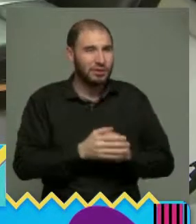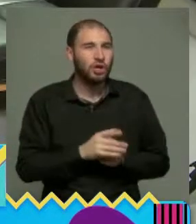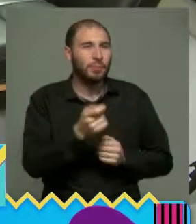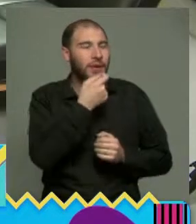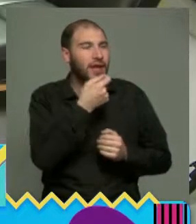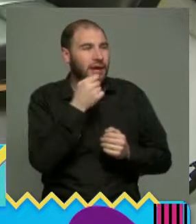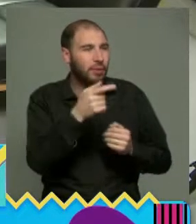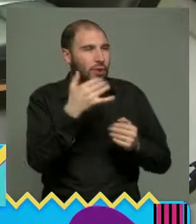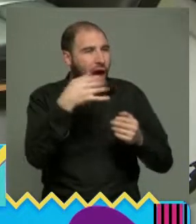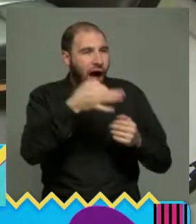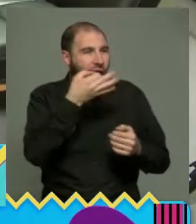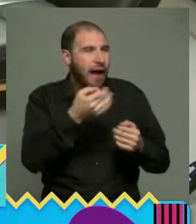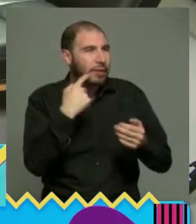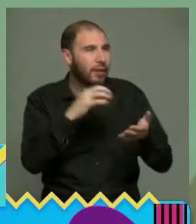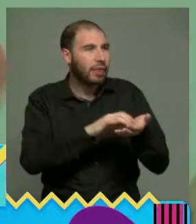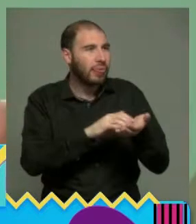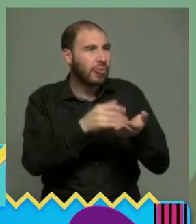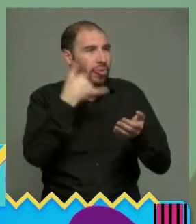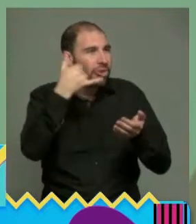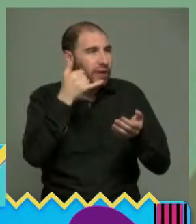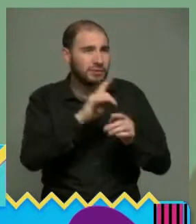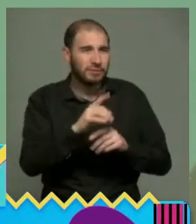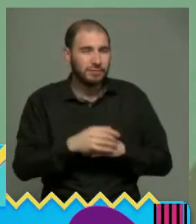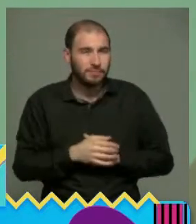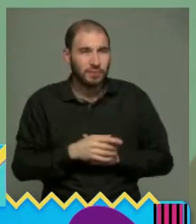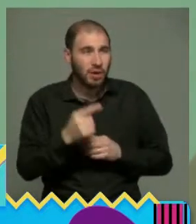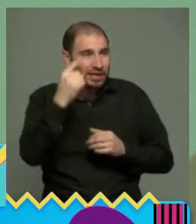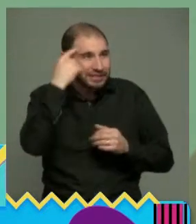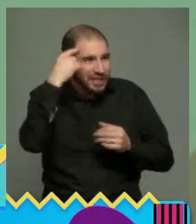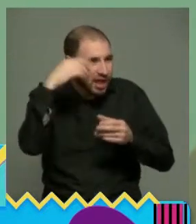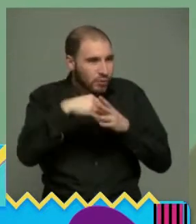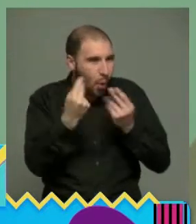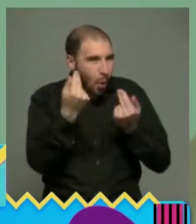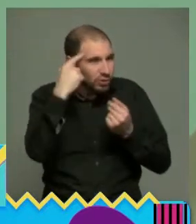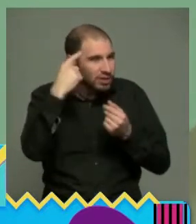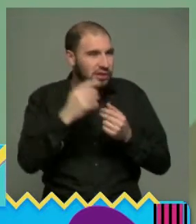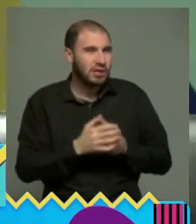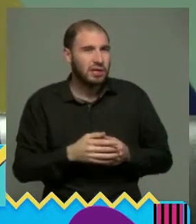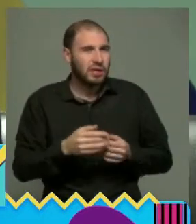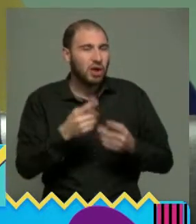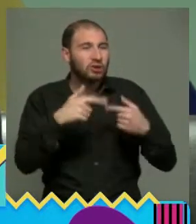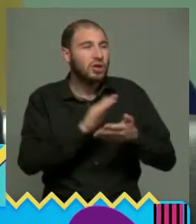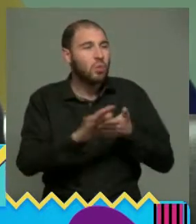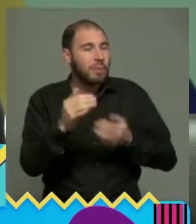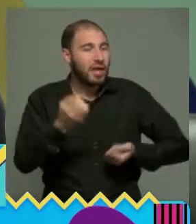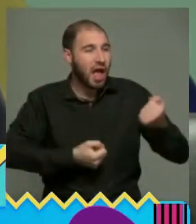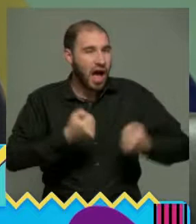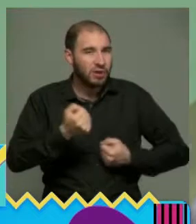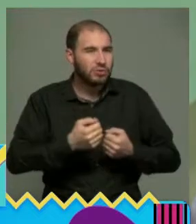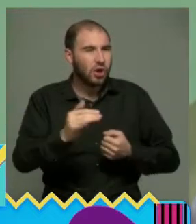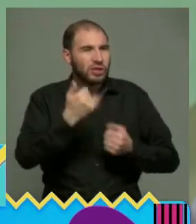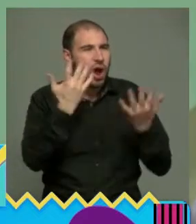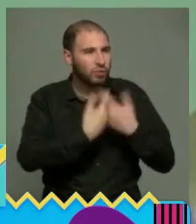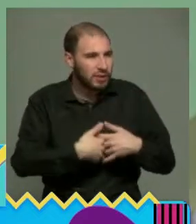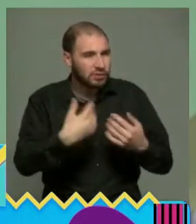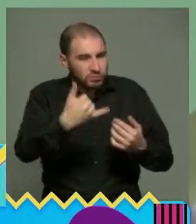voy hablando, entonces tengo una mano ocupada y voy hablando. Estamos ocupando el cerebro. Y todos los sistemas nuevos de los vehículos que tienen el contestador